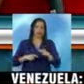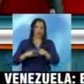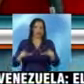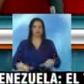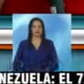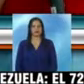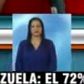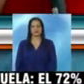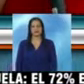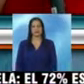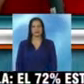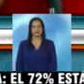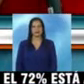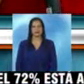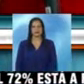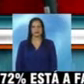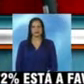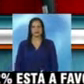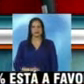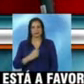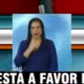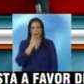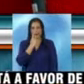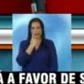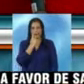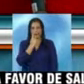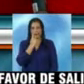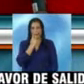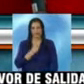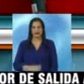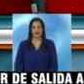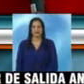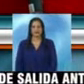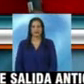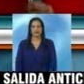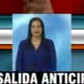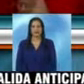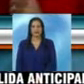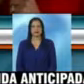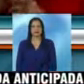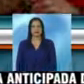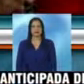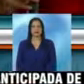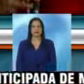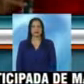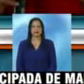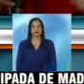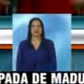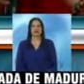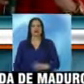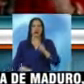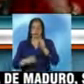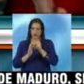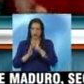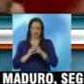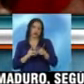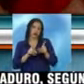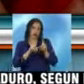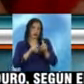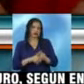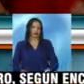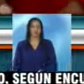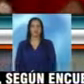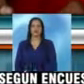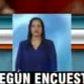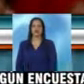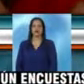cierto? La municipalidad desde había sido Dame un segundo, que justamente ahora le voy a preguntar al